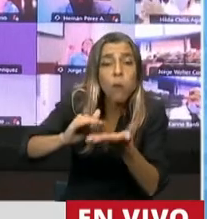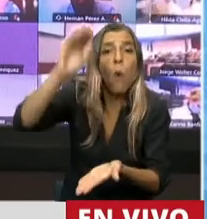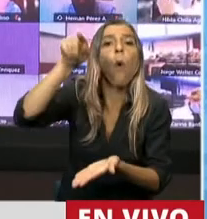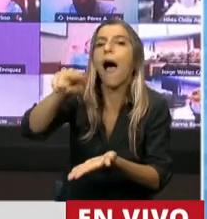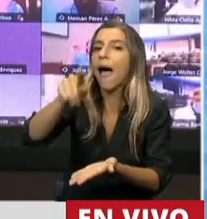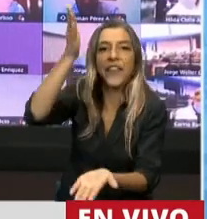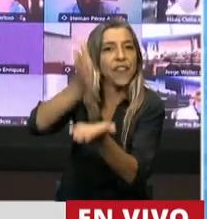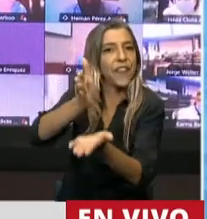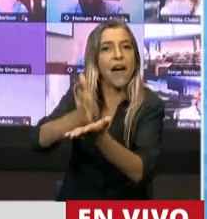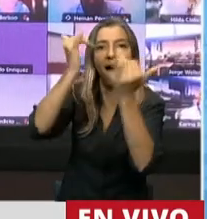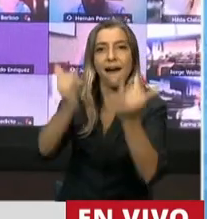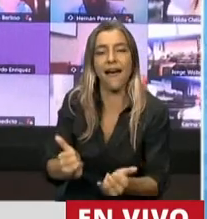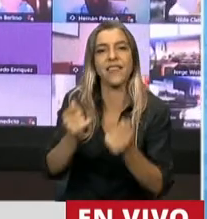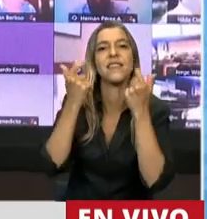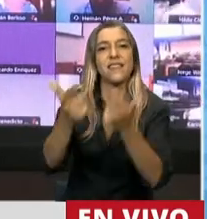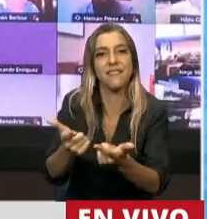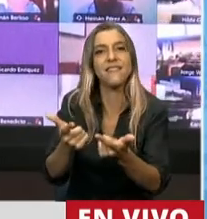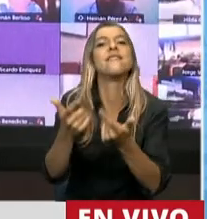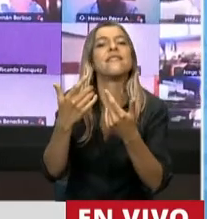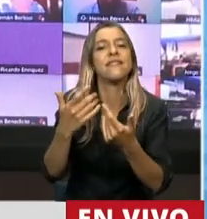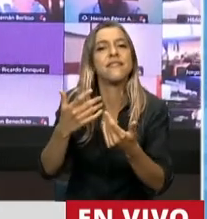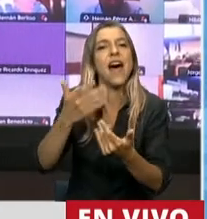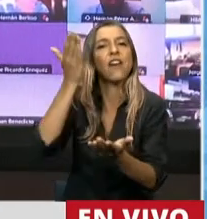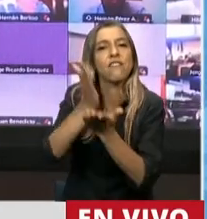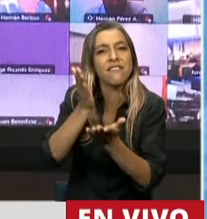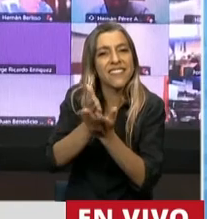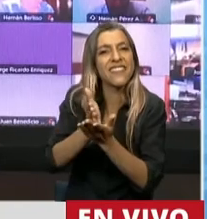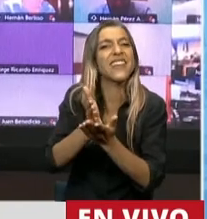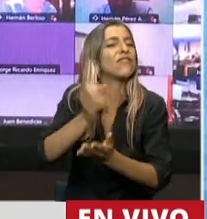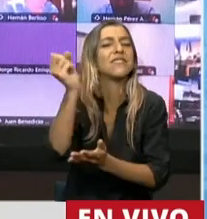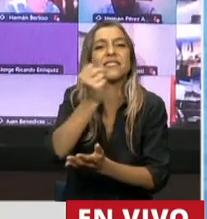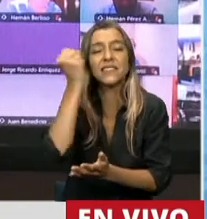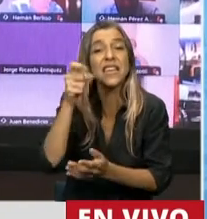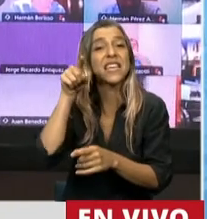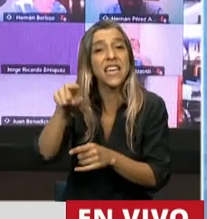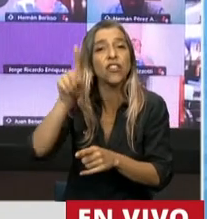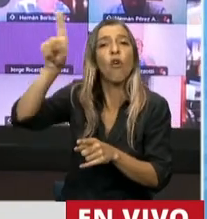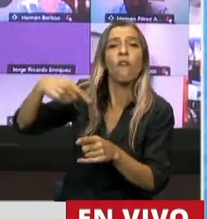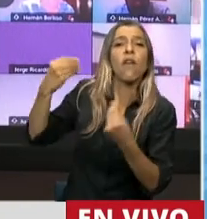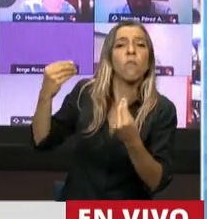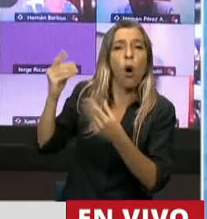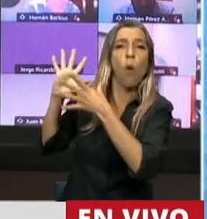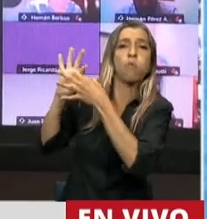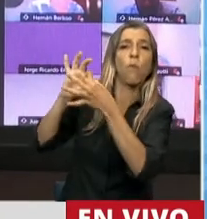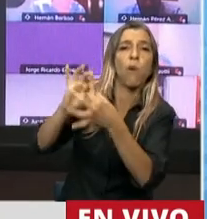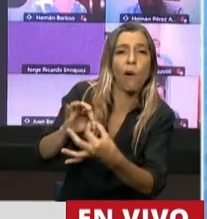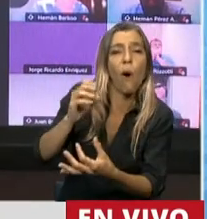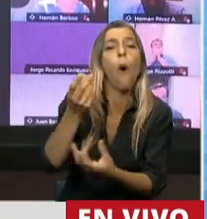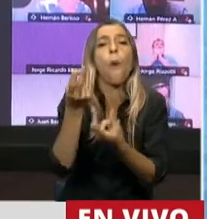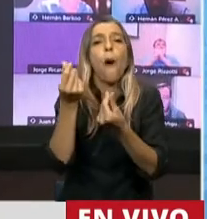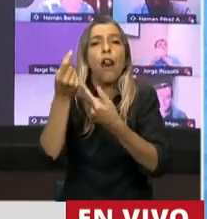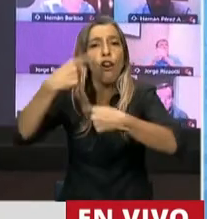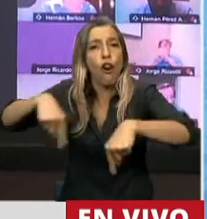garantidos. Y para eso precisamos cadenas de valor. Los derechos tienen un costo y para garantizar los derechos precisamos una economía